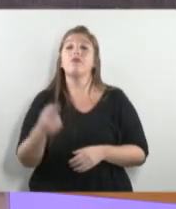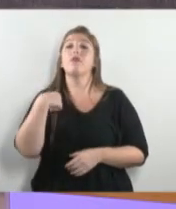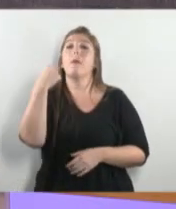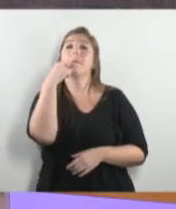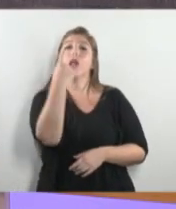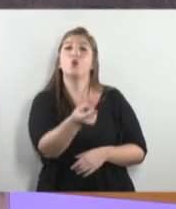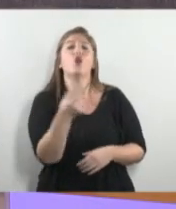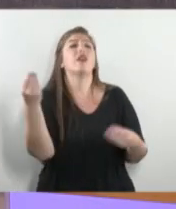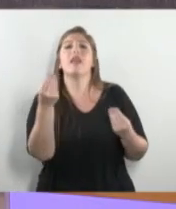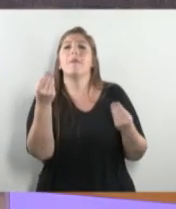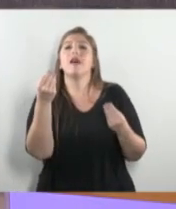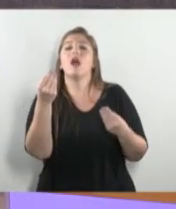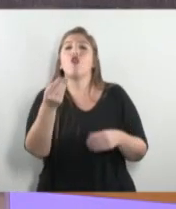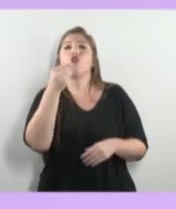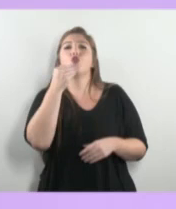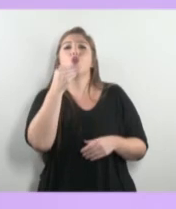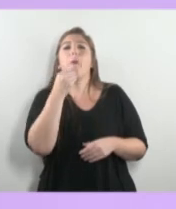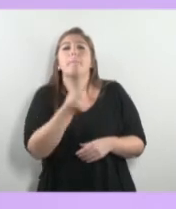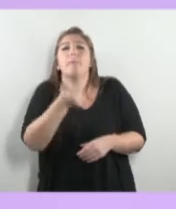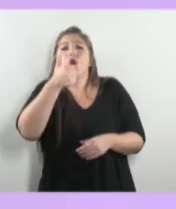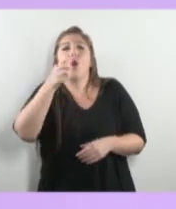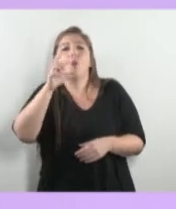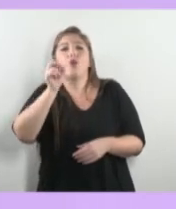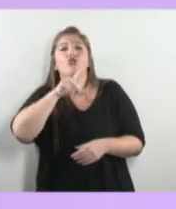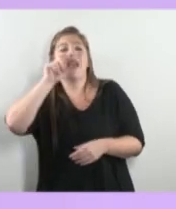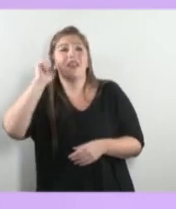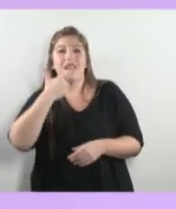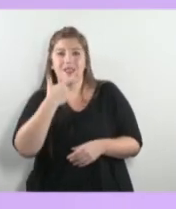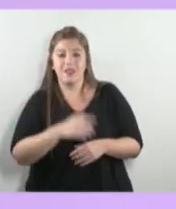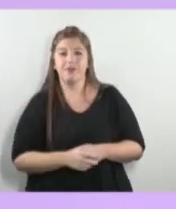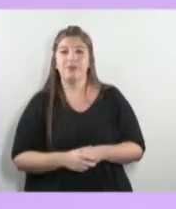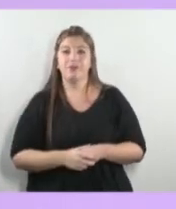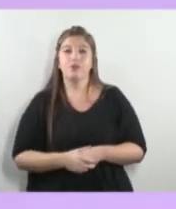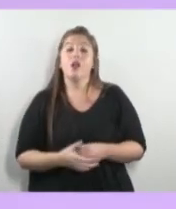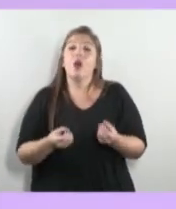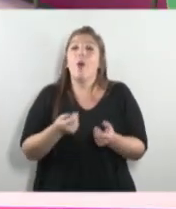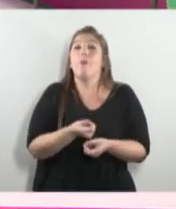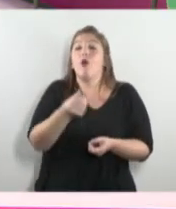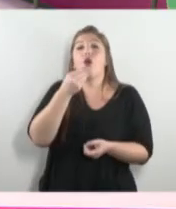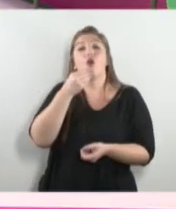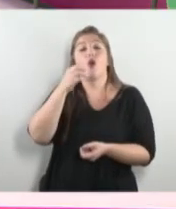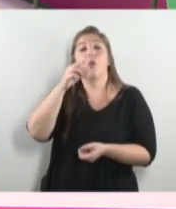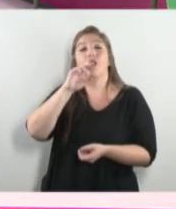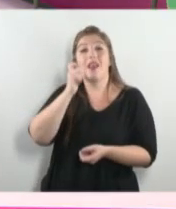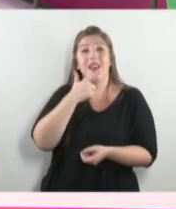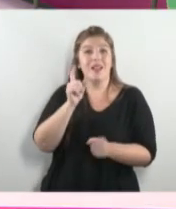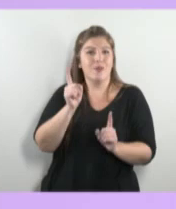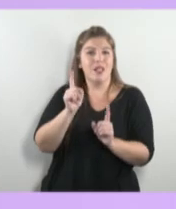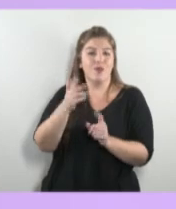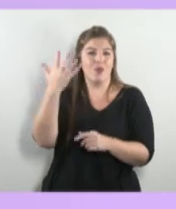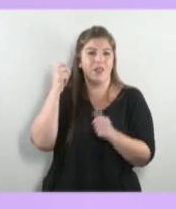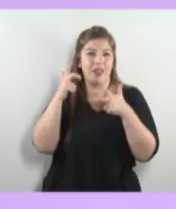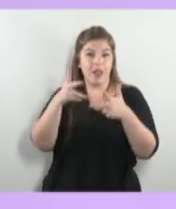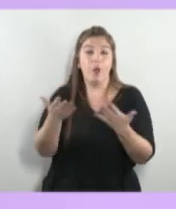¿qué pasa con el bajo consumo de proteínas? Bueno, el bajo consumo de proteínas tiene que ver con esto que estaba mencionando recién.